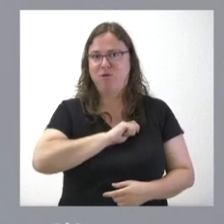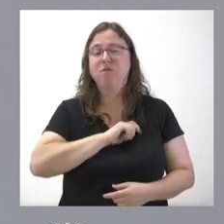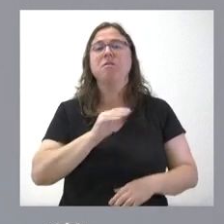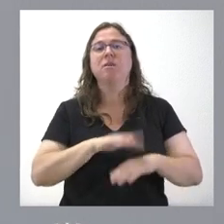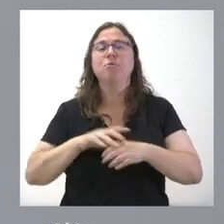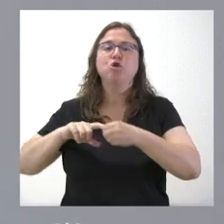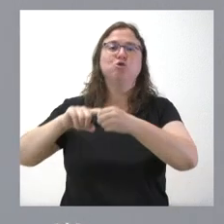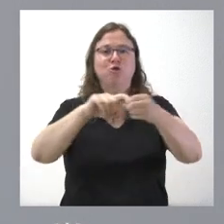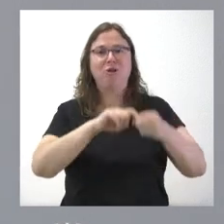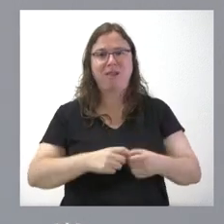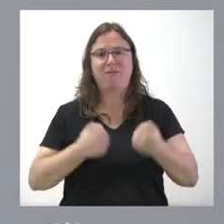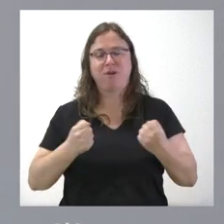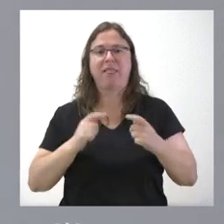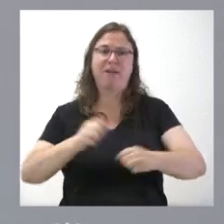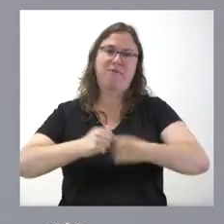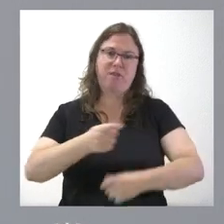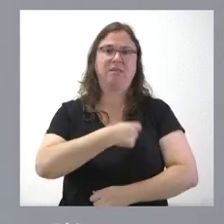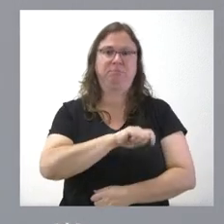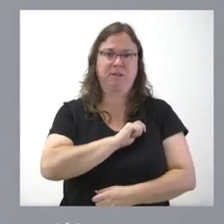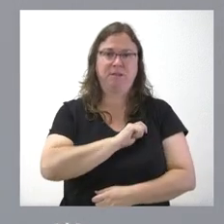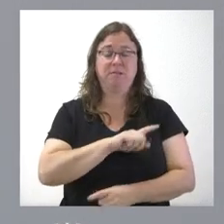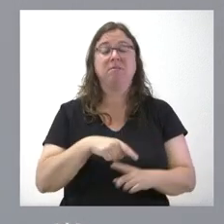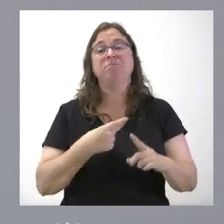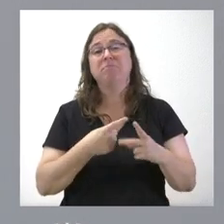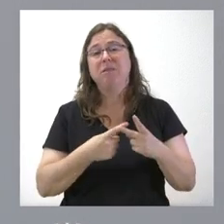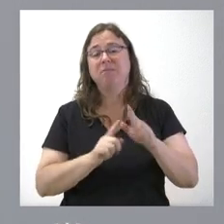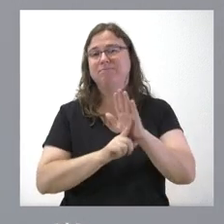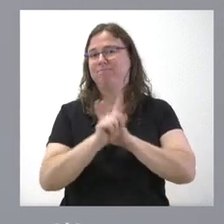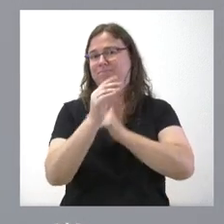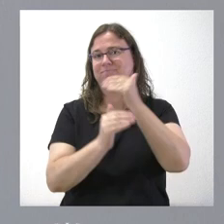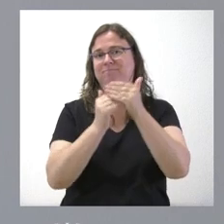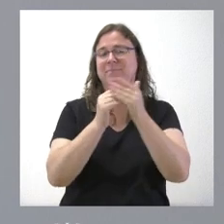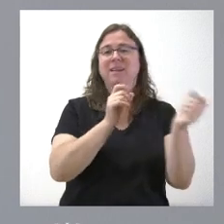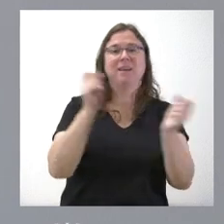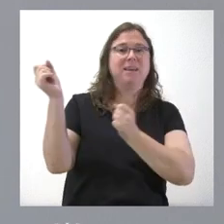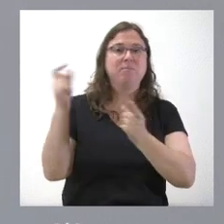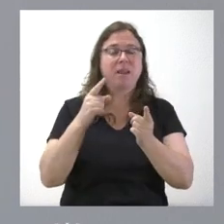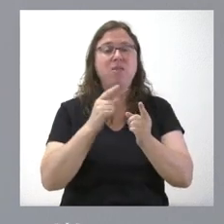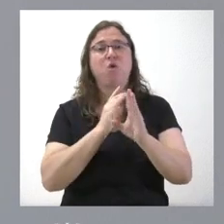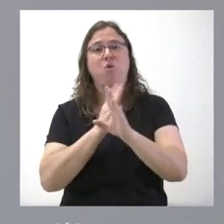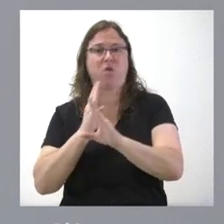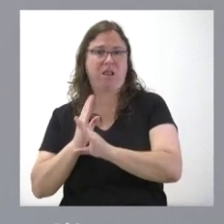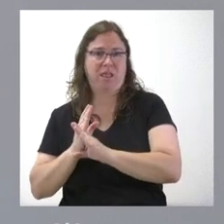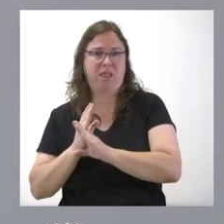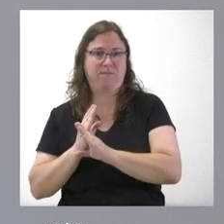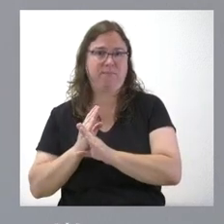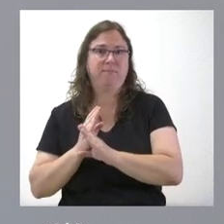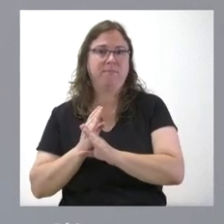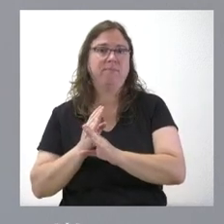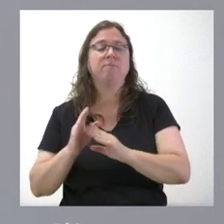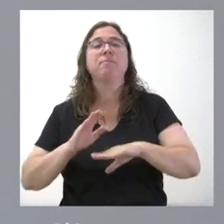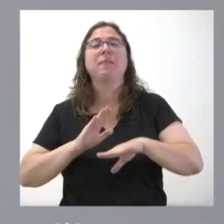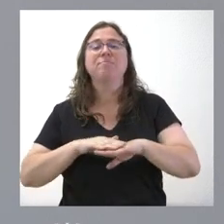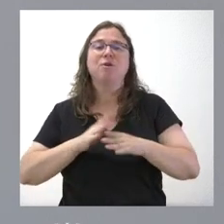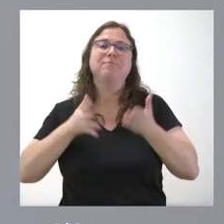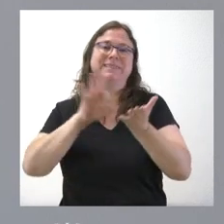reforzar España Y en segundo lugar pues avanzar hacia esa inmigración ordenada y dando por tanto los servicios